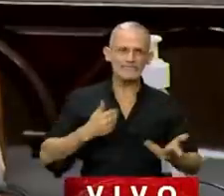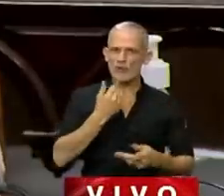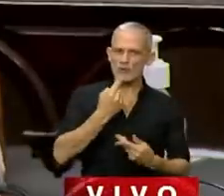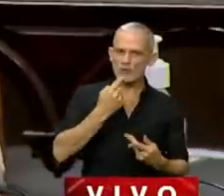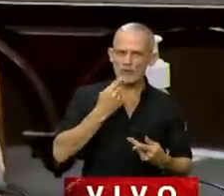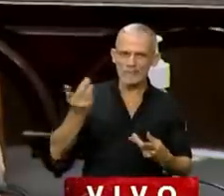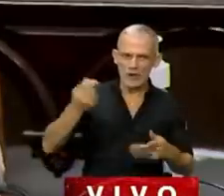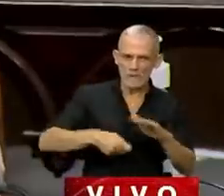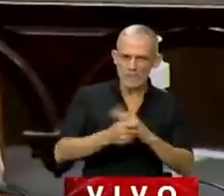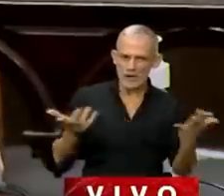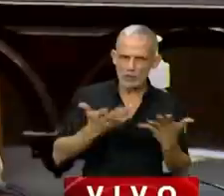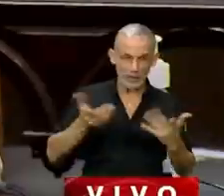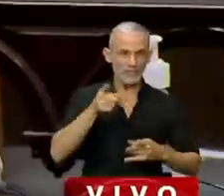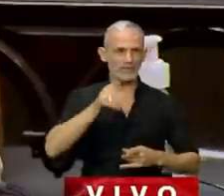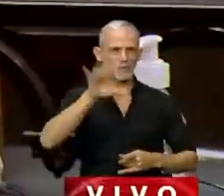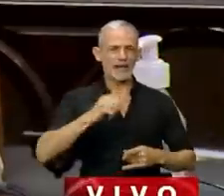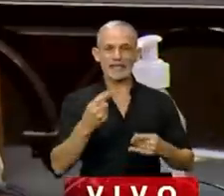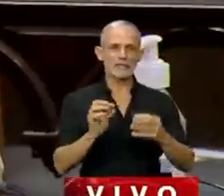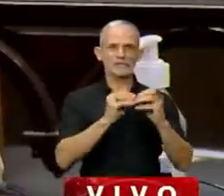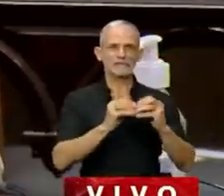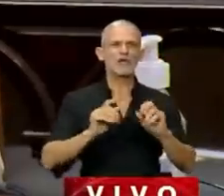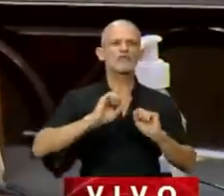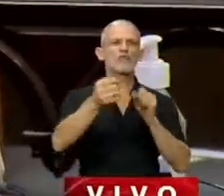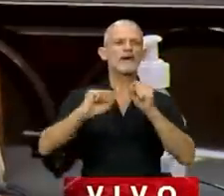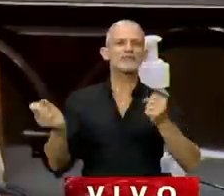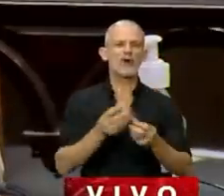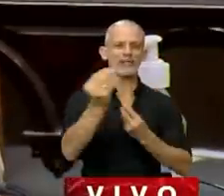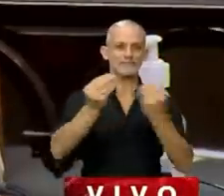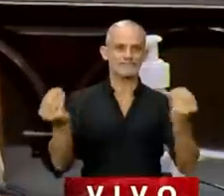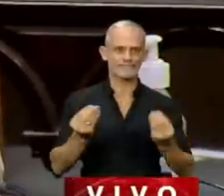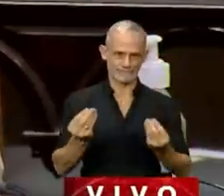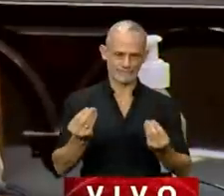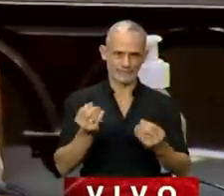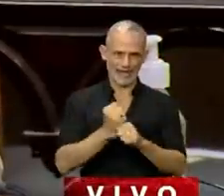y además que eso puede traer repercusiones en las suspensiones en sus plantas.